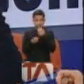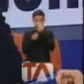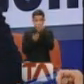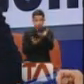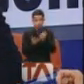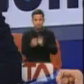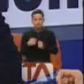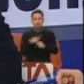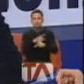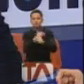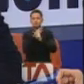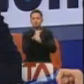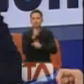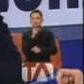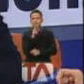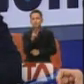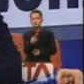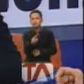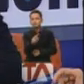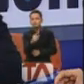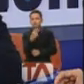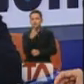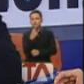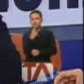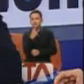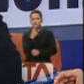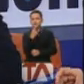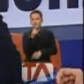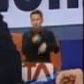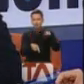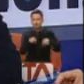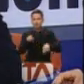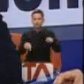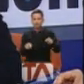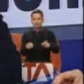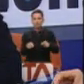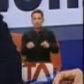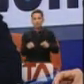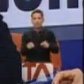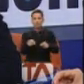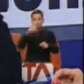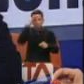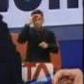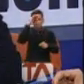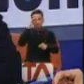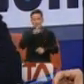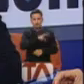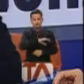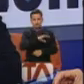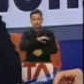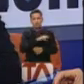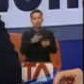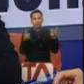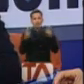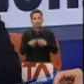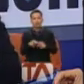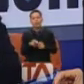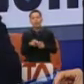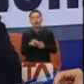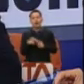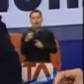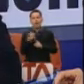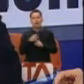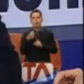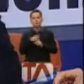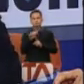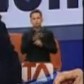Vi un tuit que decía que se ha recibido piropos abusivos por parte de los policías metropolitanos. Yo quisiera pedirle por favor a la persona